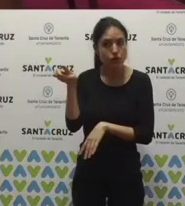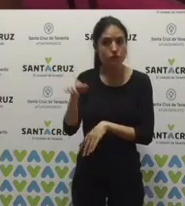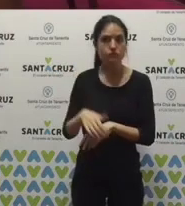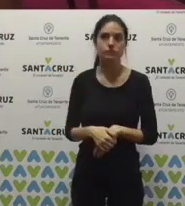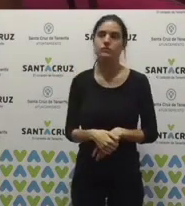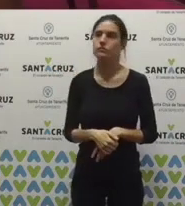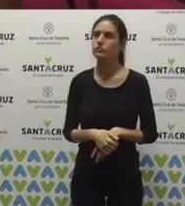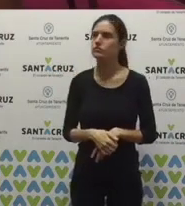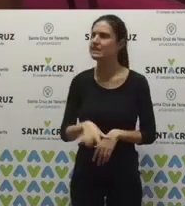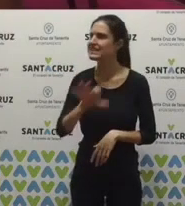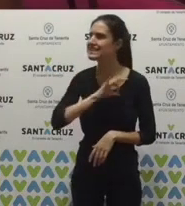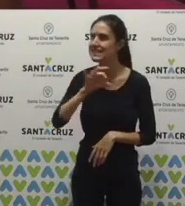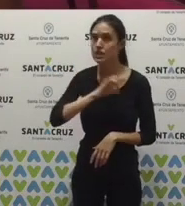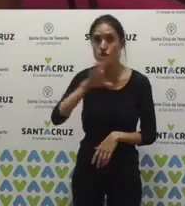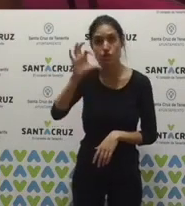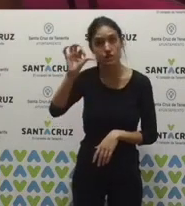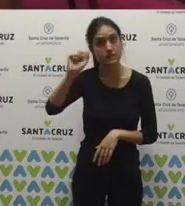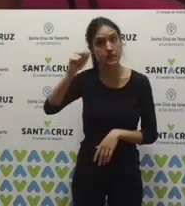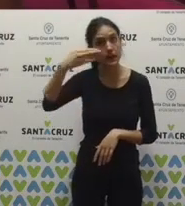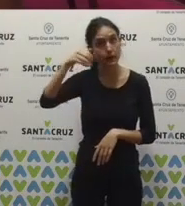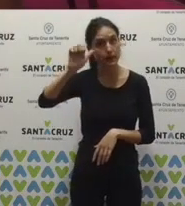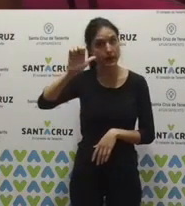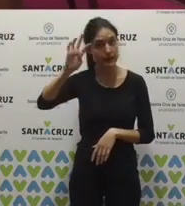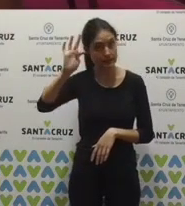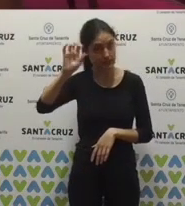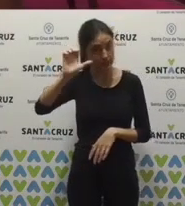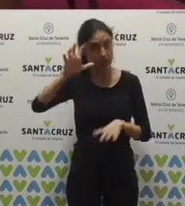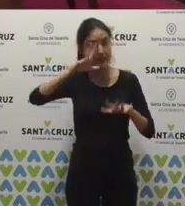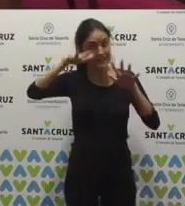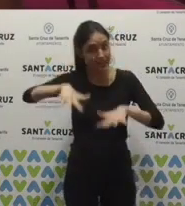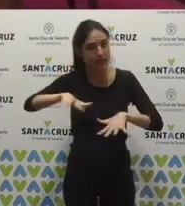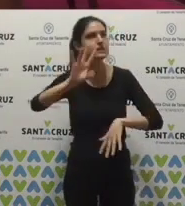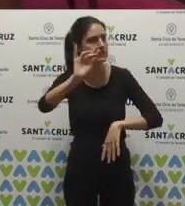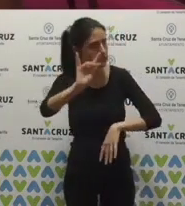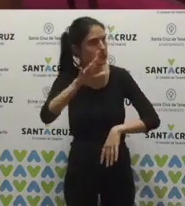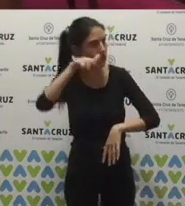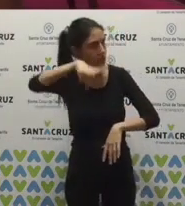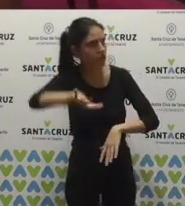por suerte está usted en sala ahora sí acaba de valorar